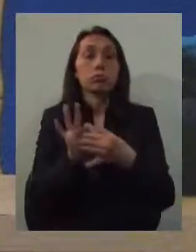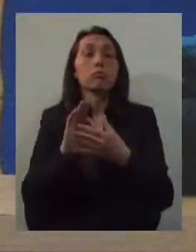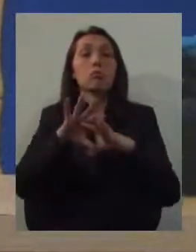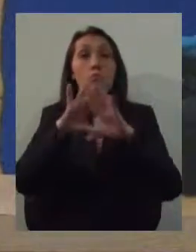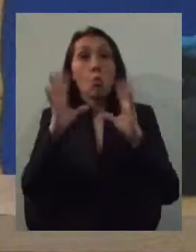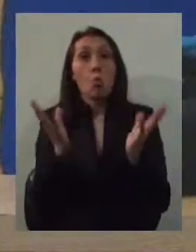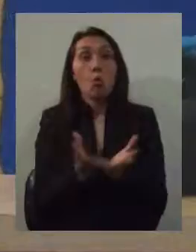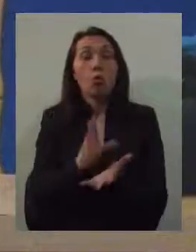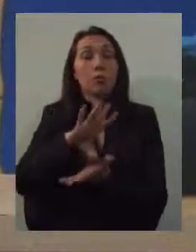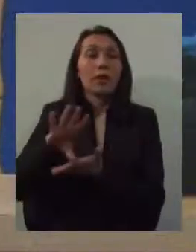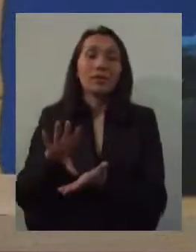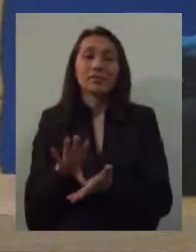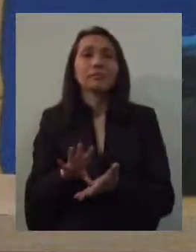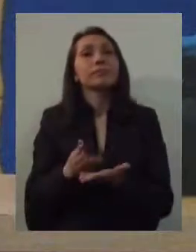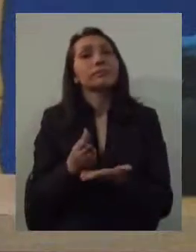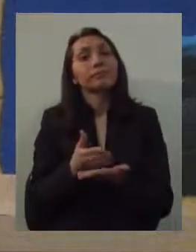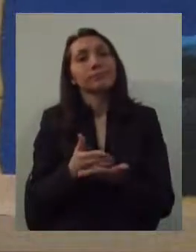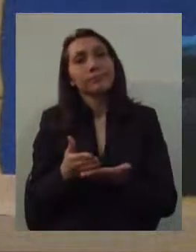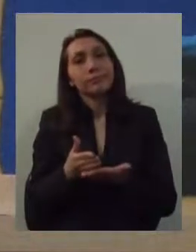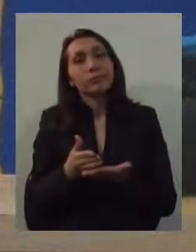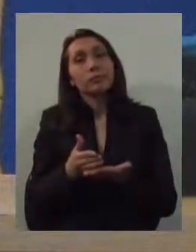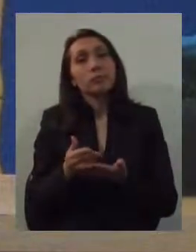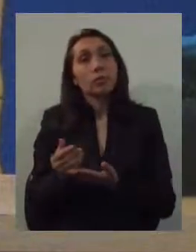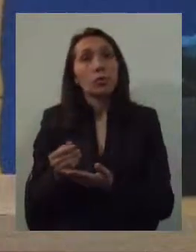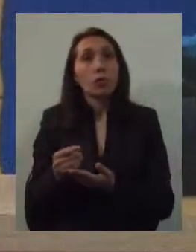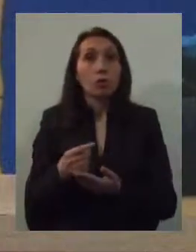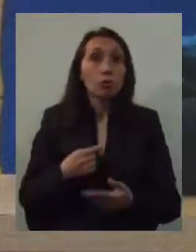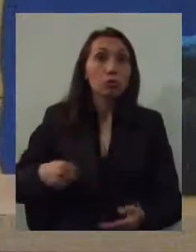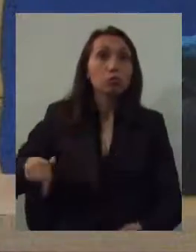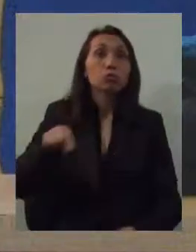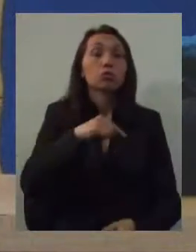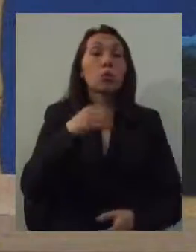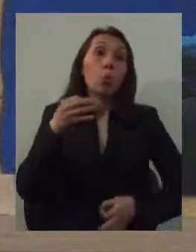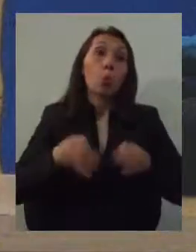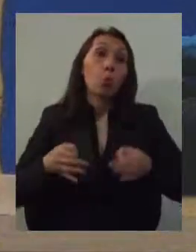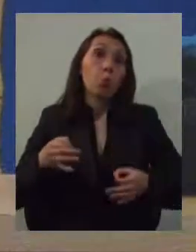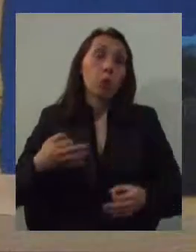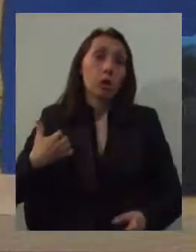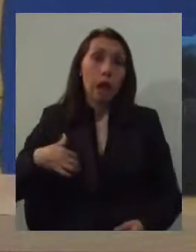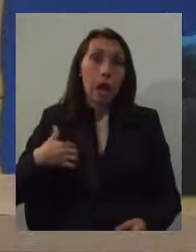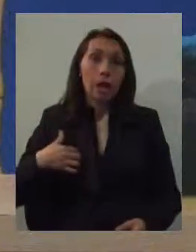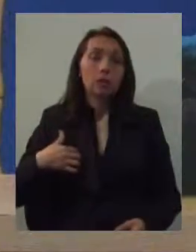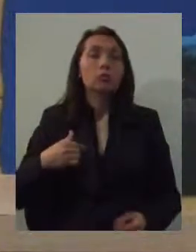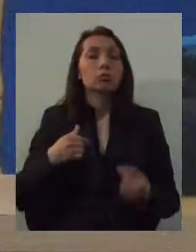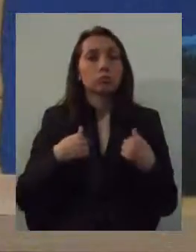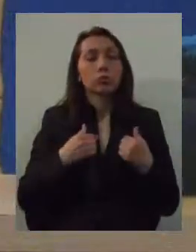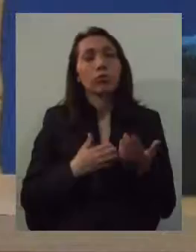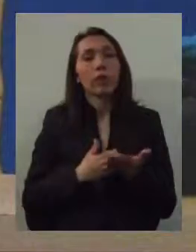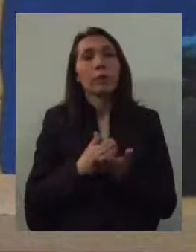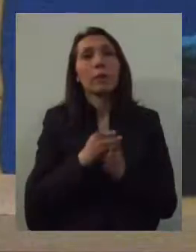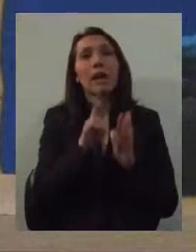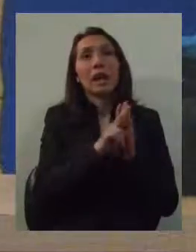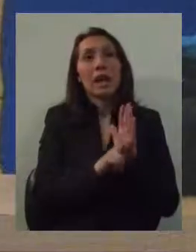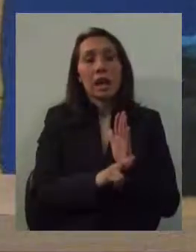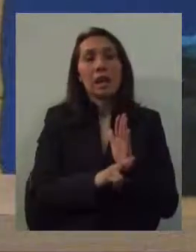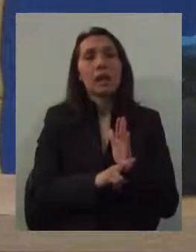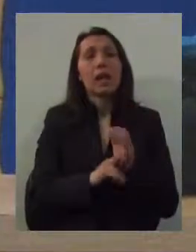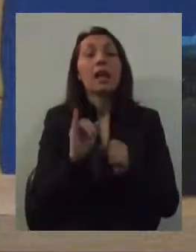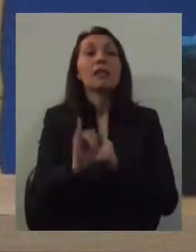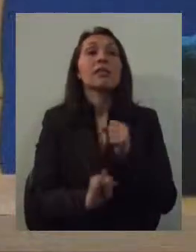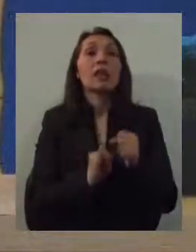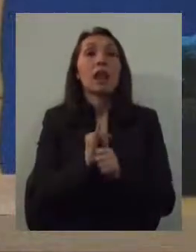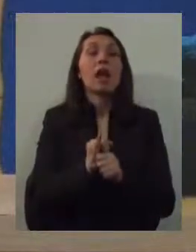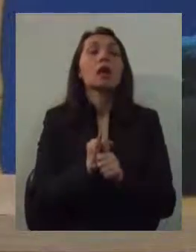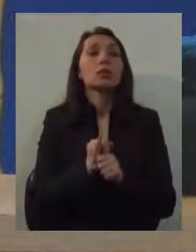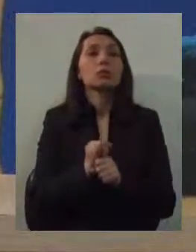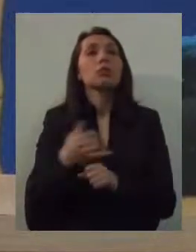mundo. Entonces, nosotros, como jueces argentinos, vamos a partir de las reglas de jurisdicción internacional